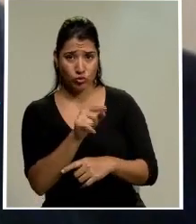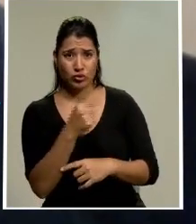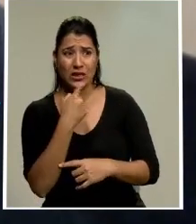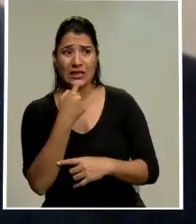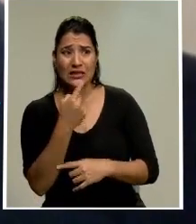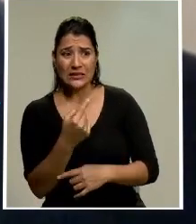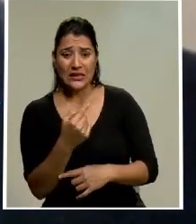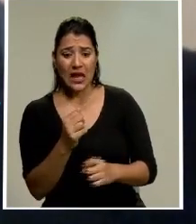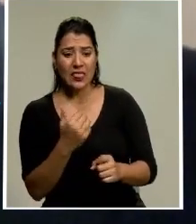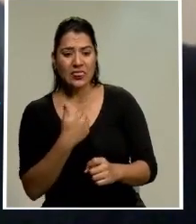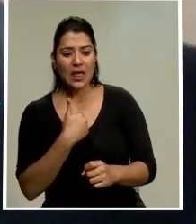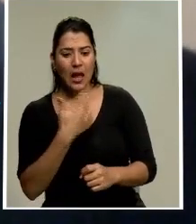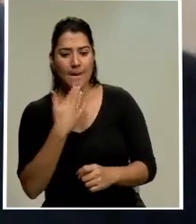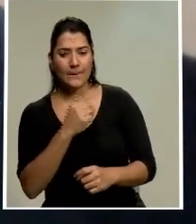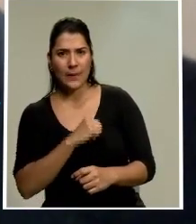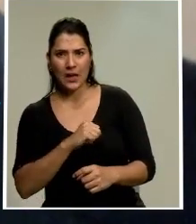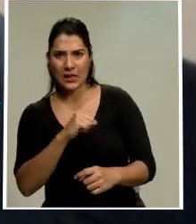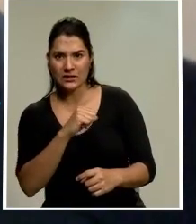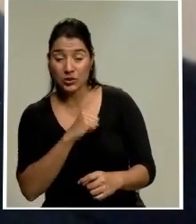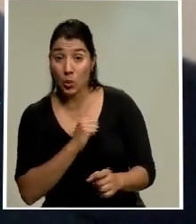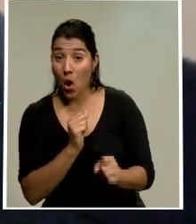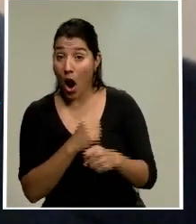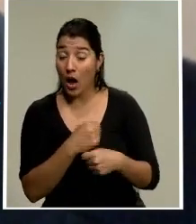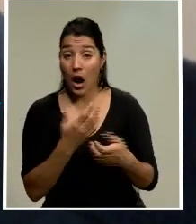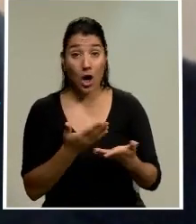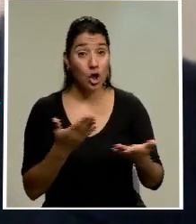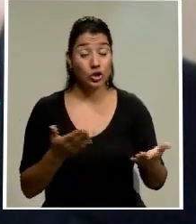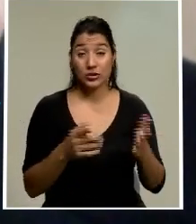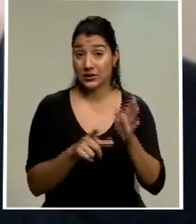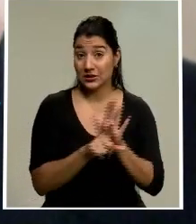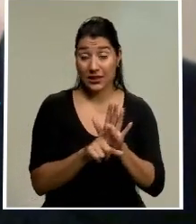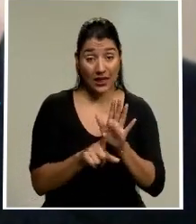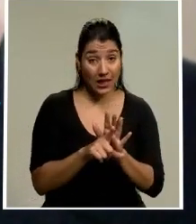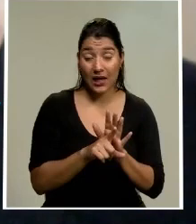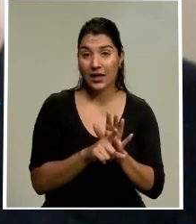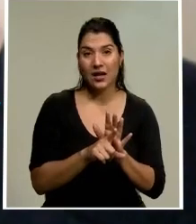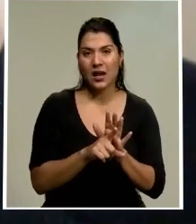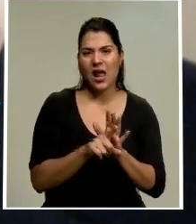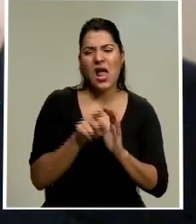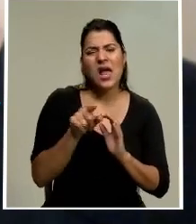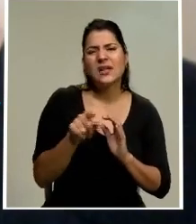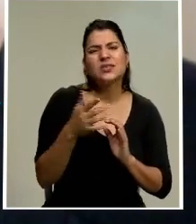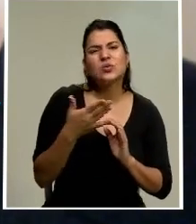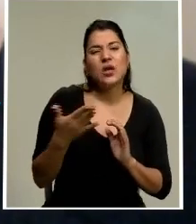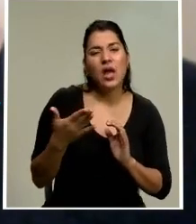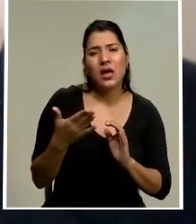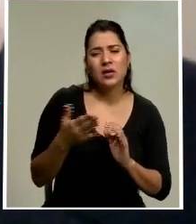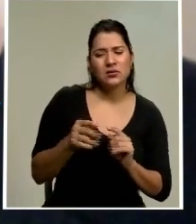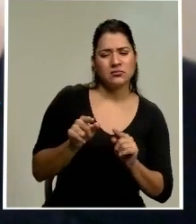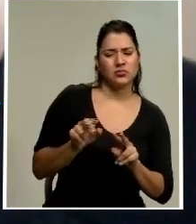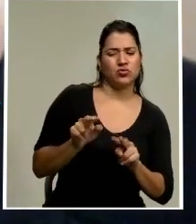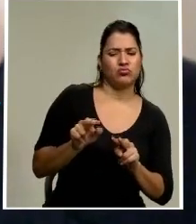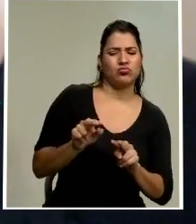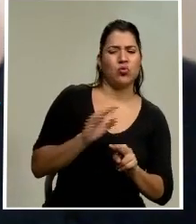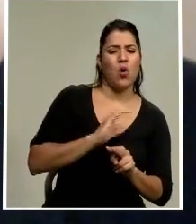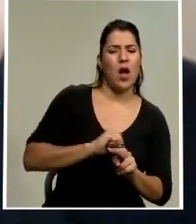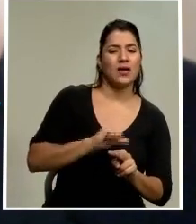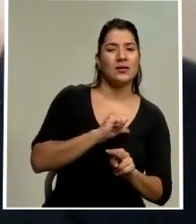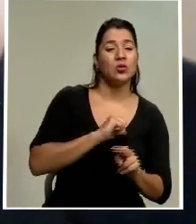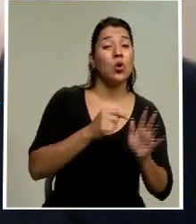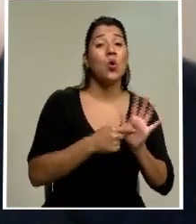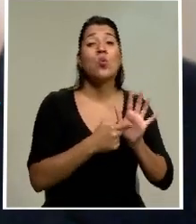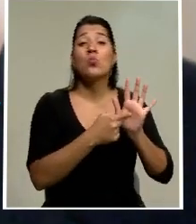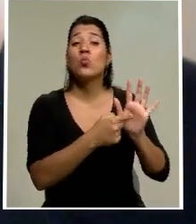graves, no es más que la muestra clara, el reflejo del